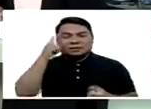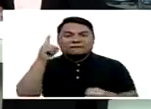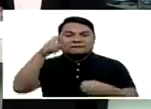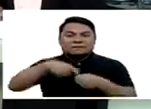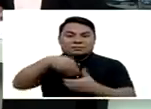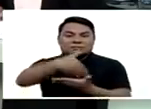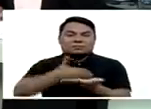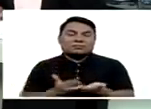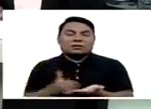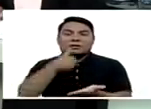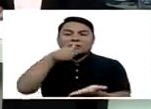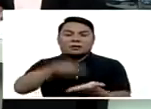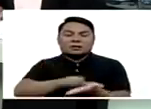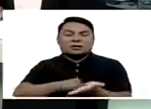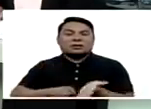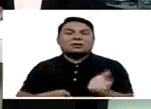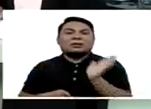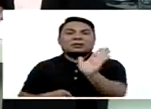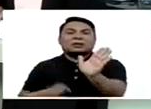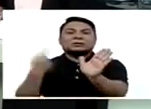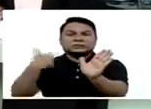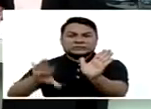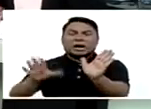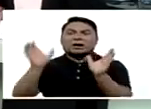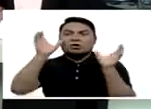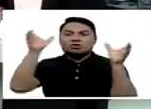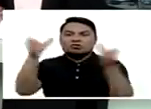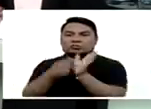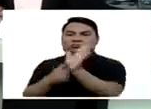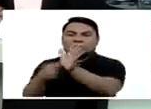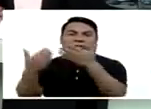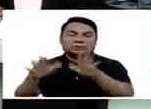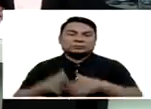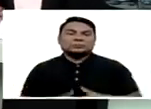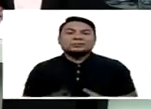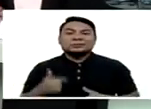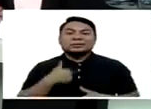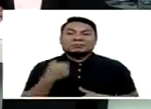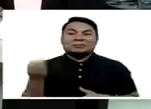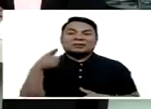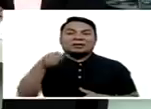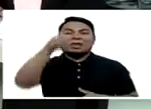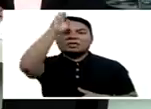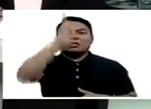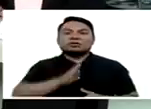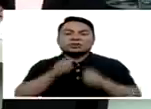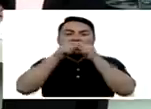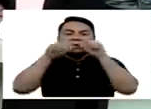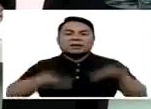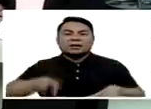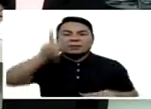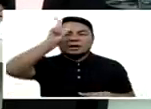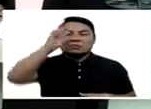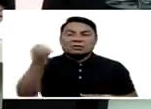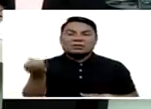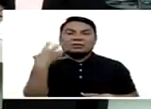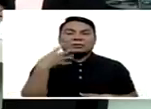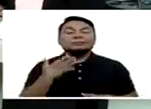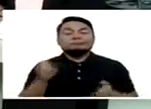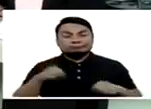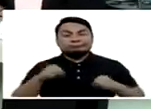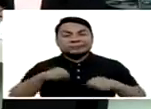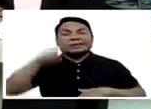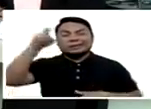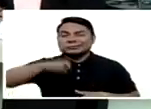remitido al Congreso de la República. Yo me quedo con lo final. Que Dios bendiga al Perú. Vaya que lo necesitamos. Lo hemos dicho, se